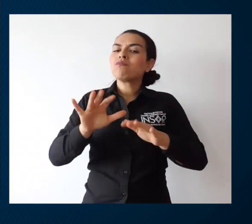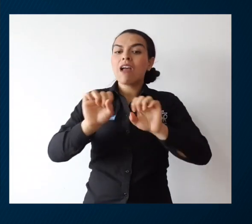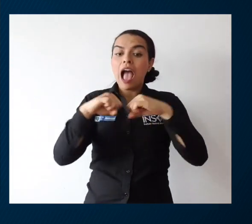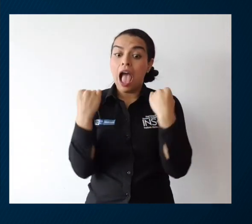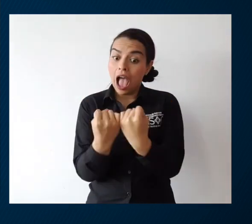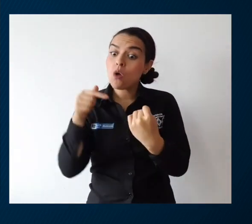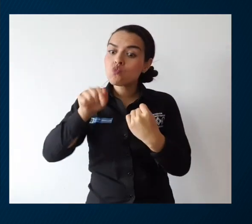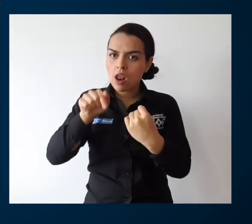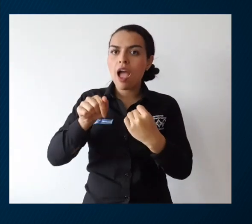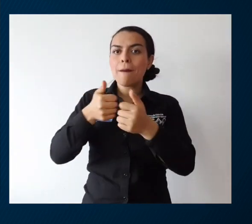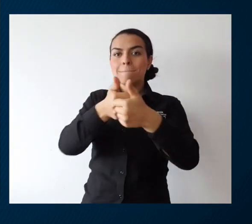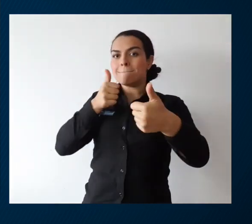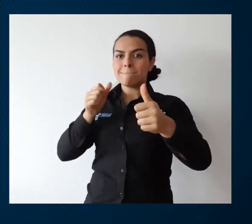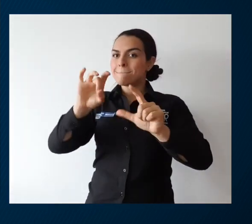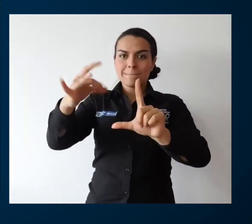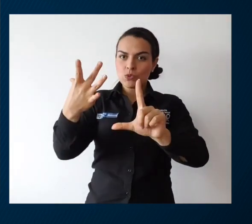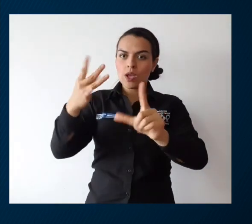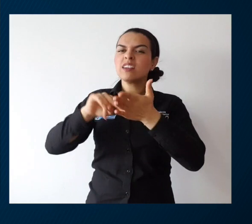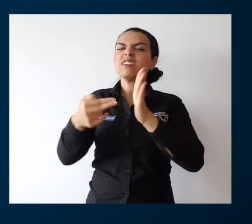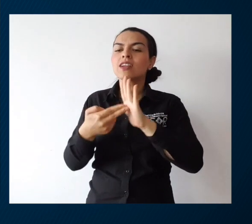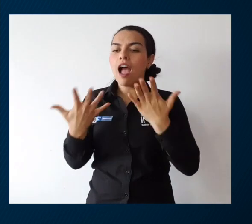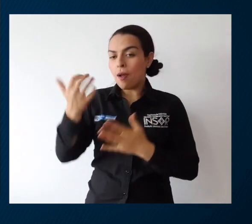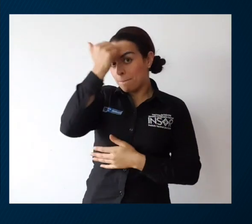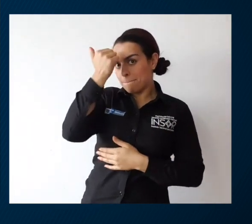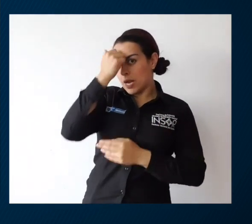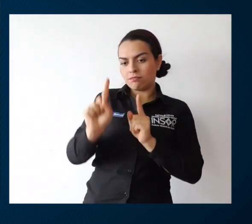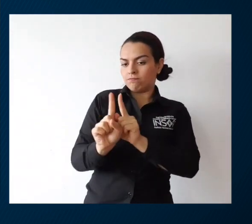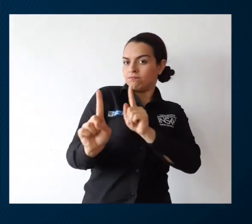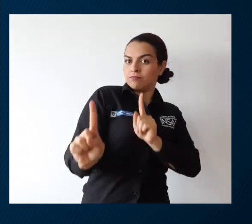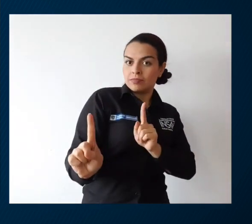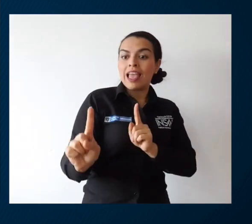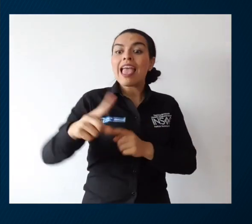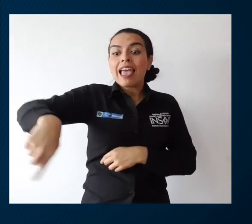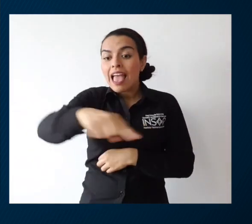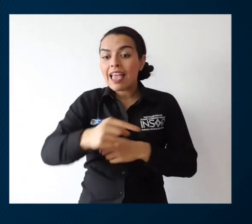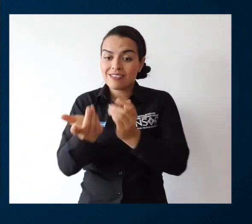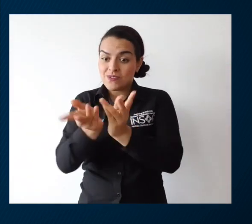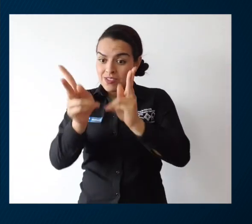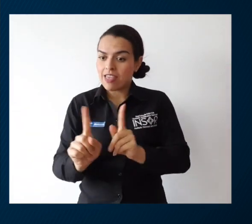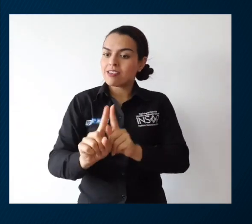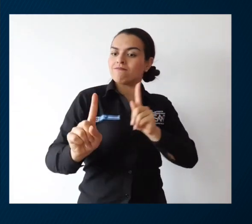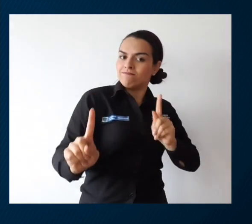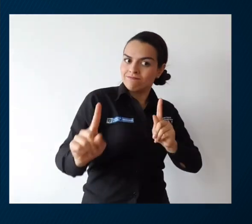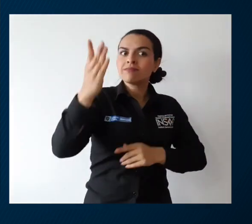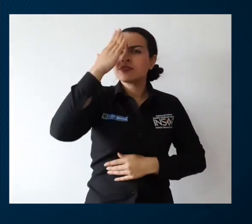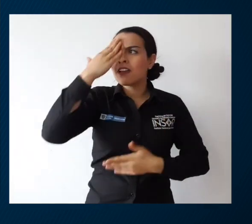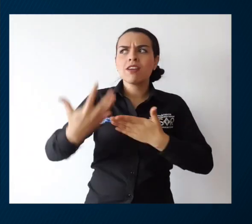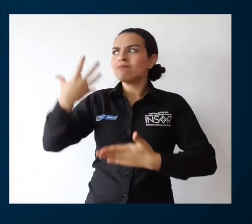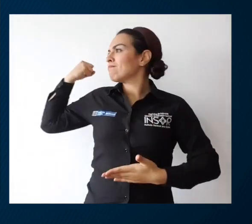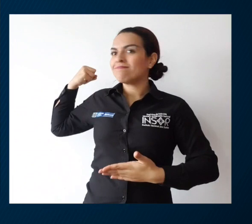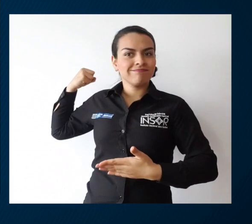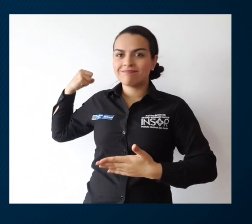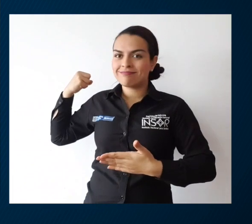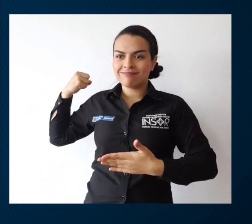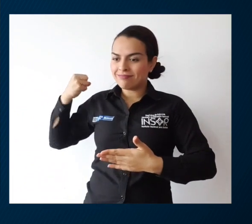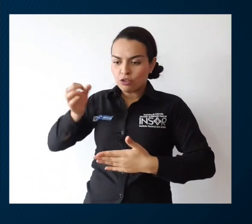es un aula en la que el profesor está un poco alejado y que los estudiantes entre ellos también están un poco alejados, cosa que no ocurría